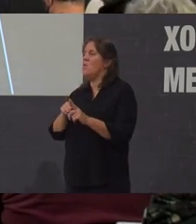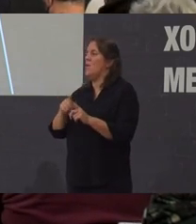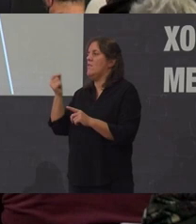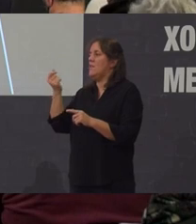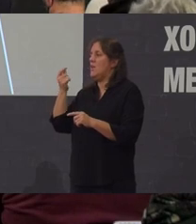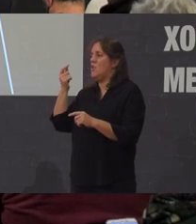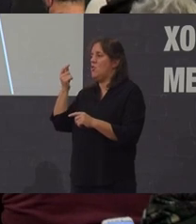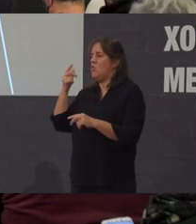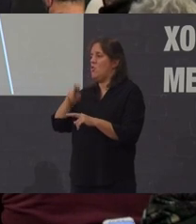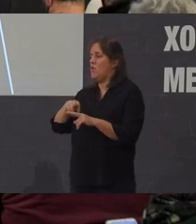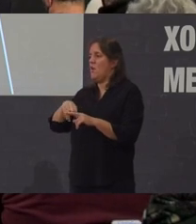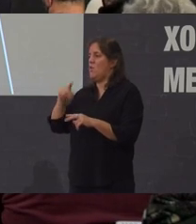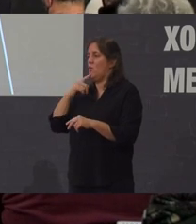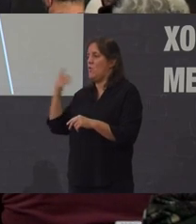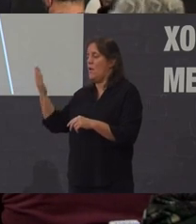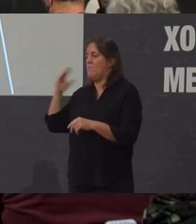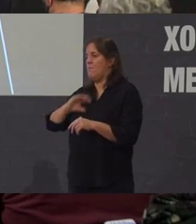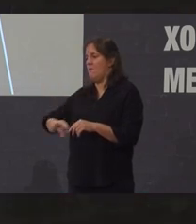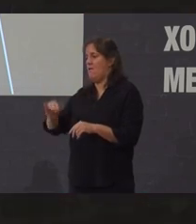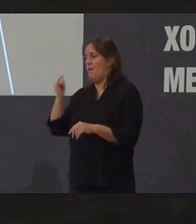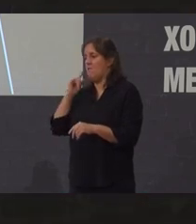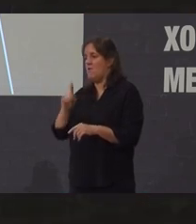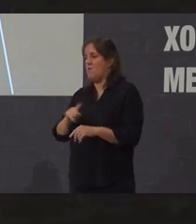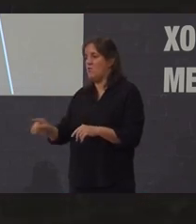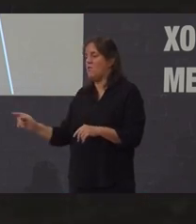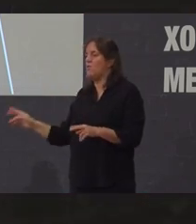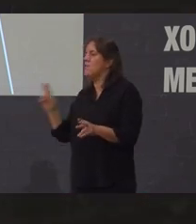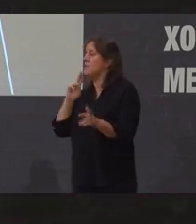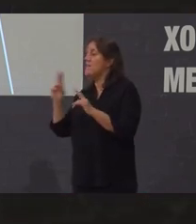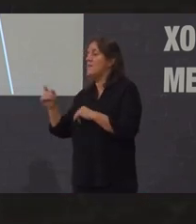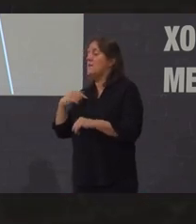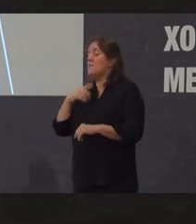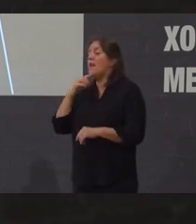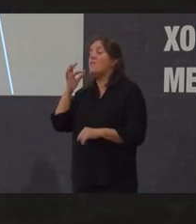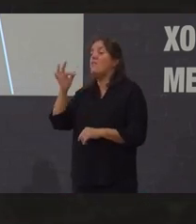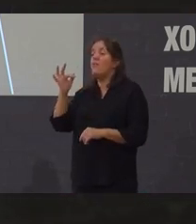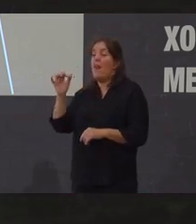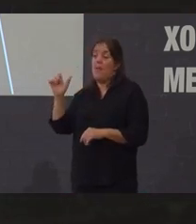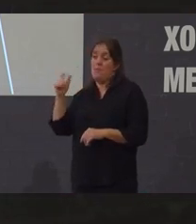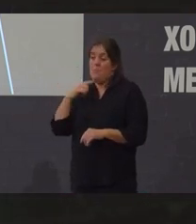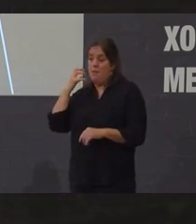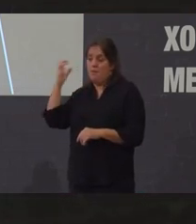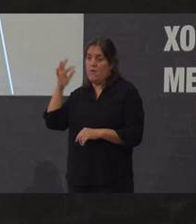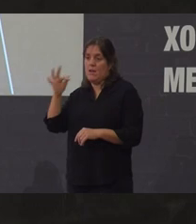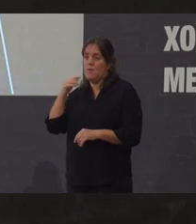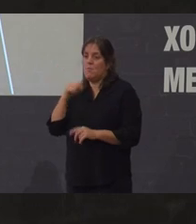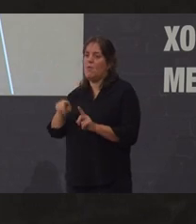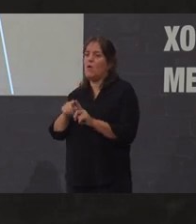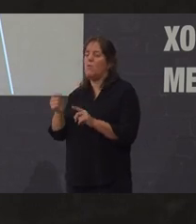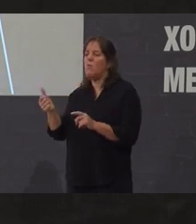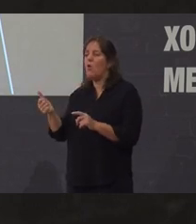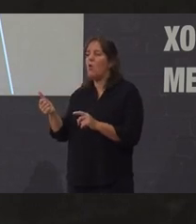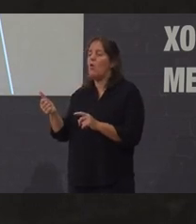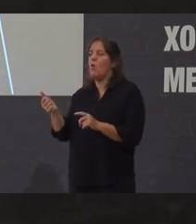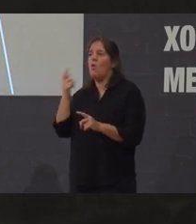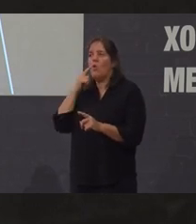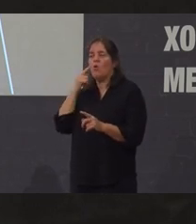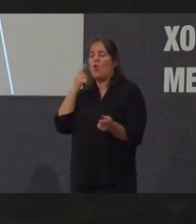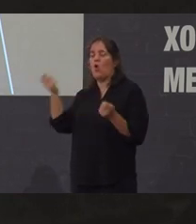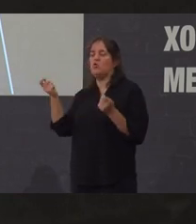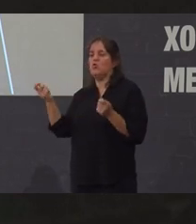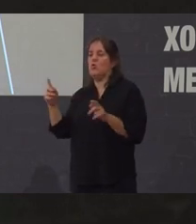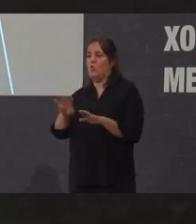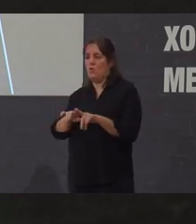ilícita. Bueno, Felipe está se coidando moito de manterse afastado de certas cousas,